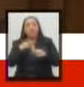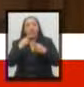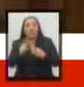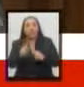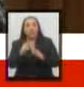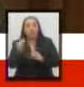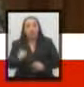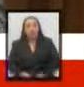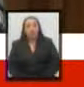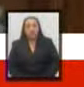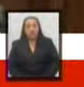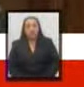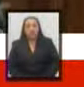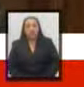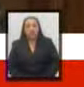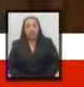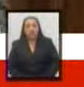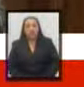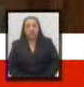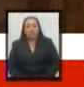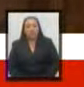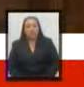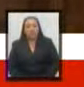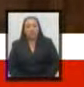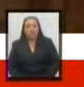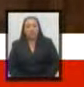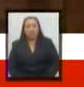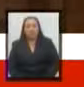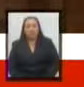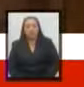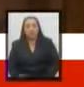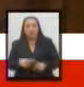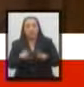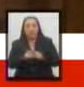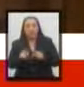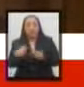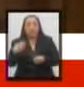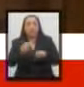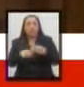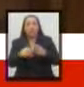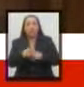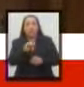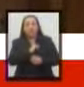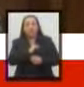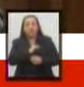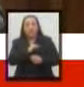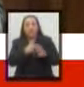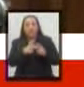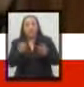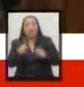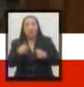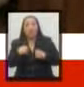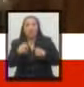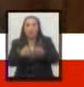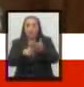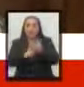esos derechos, sea hombre, sea mujer, etcétera. Pero además implica reconocer los aportes de todos los sectores. Entonces cuando se me